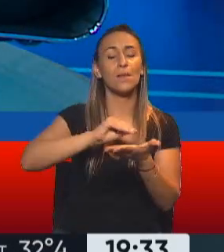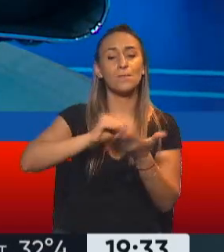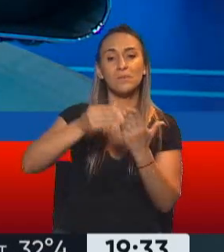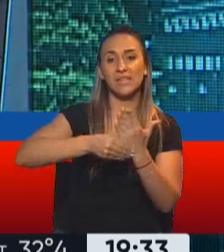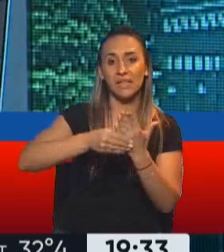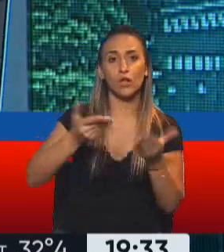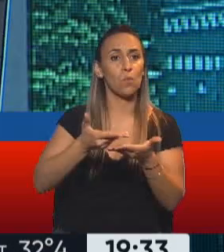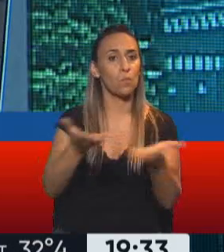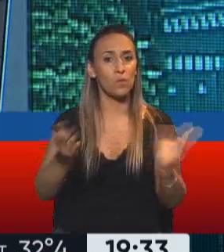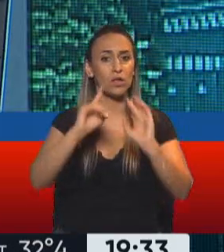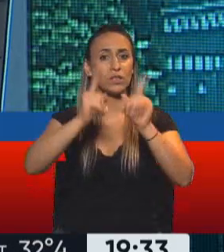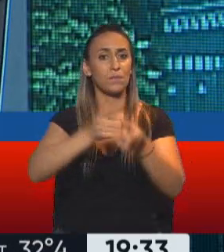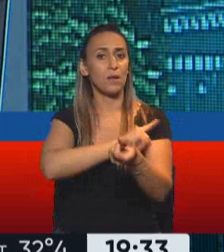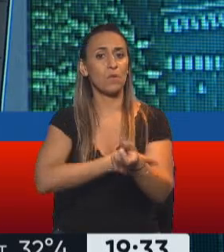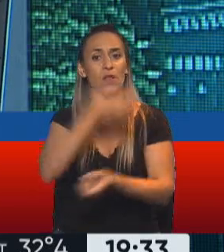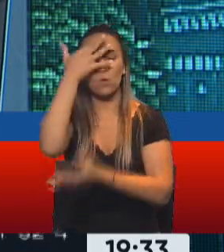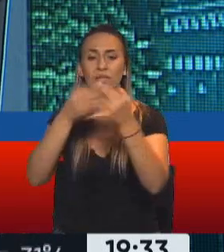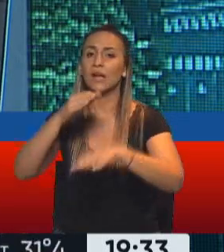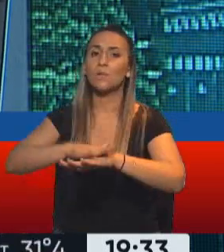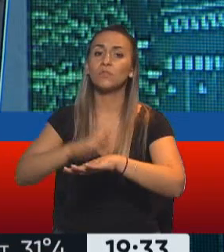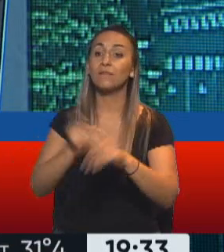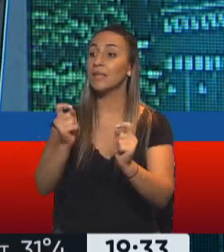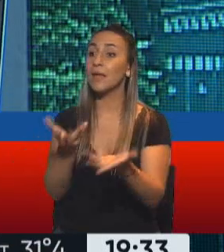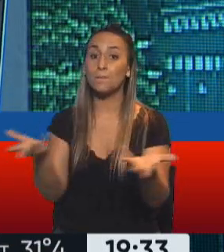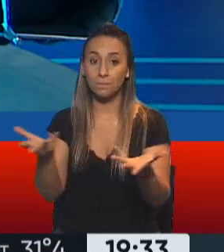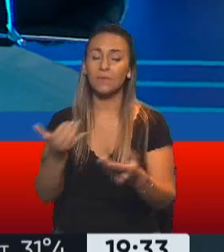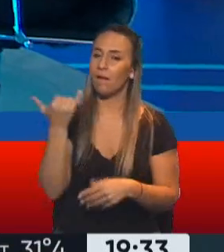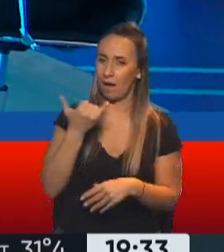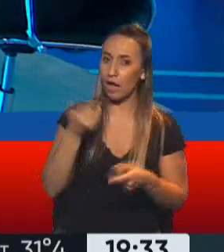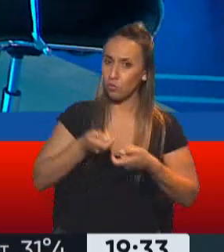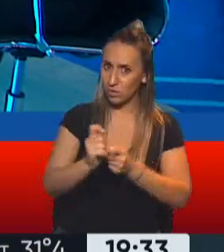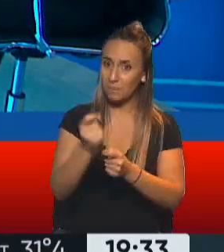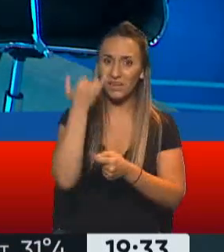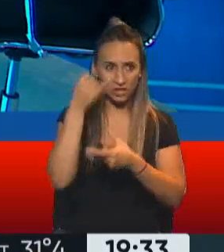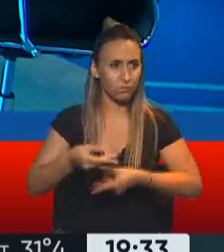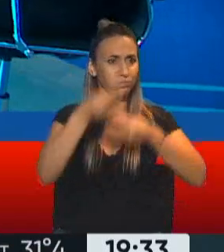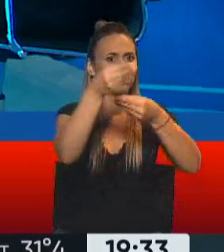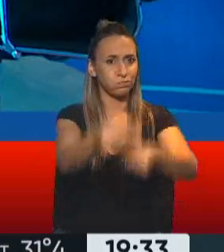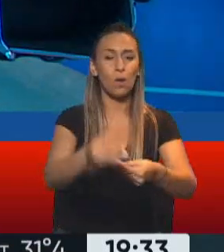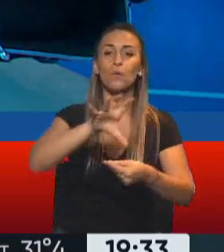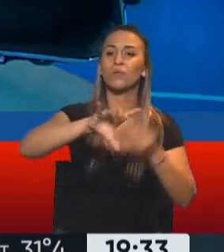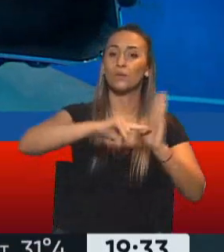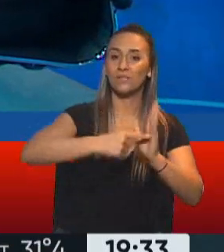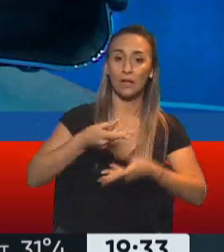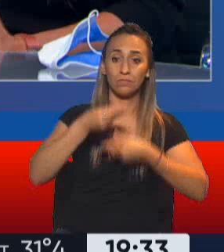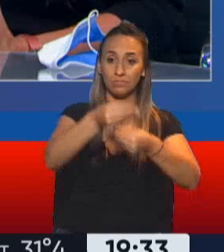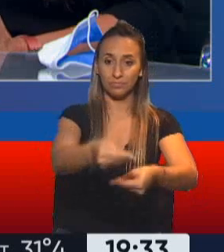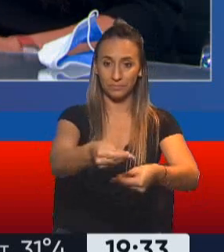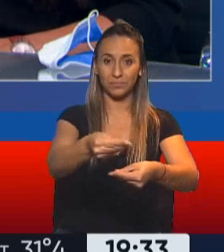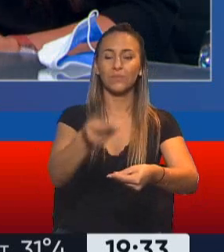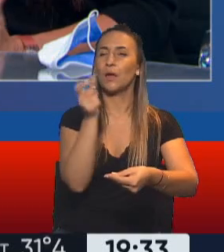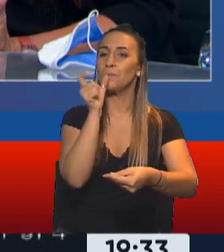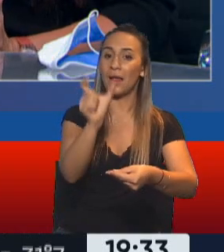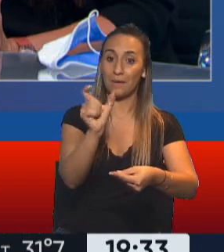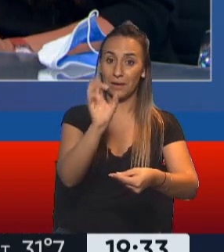Judicial, y que hay un trámite administrativo que está en la Procuración de la Provincia de Buenos Aires que está, lo voy a decir en términos que la gente lo